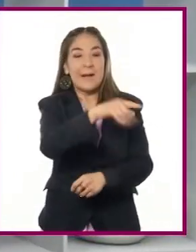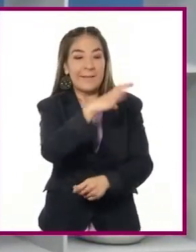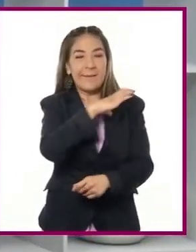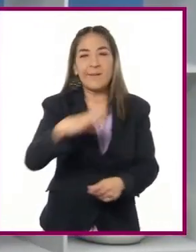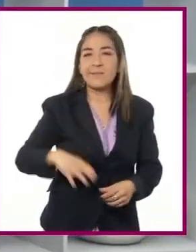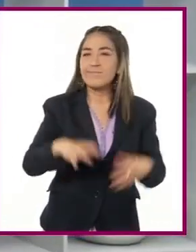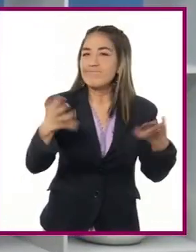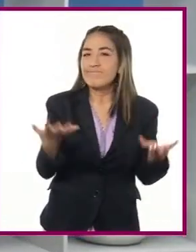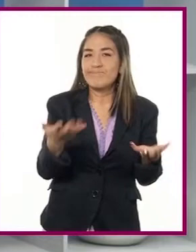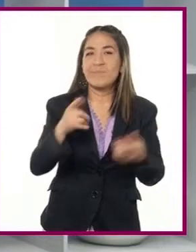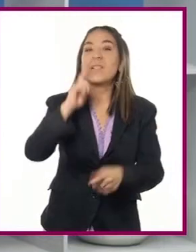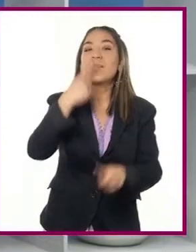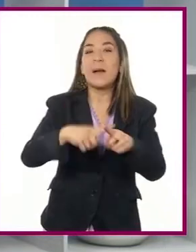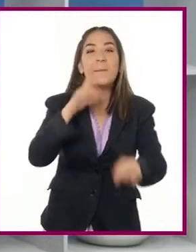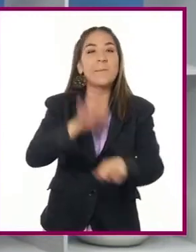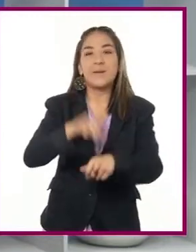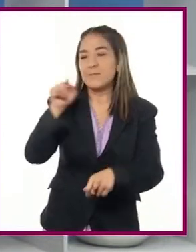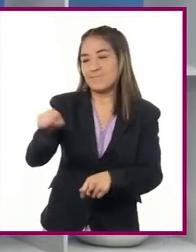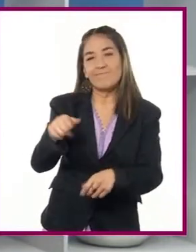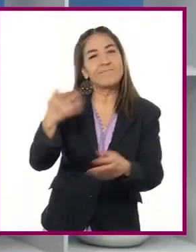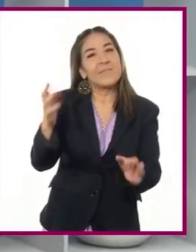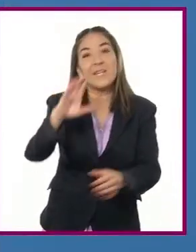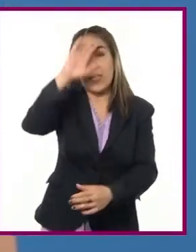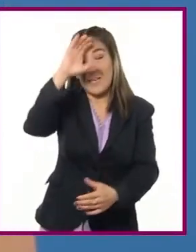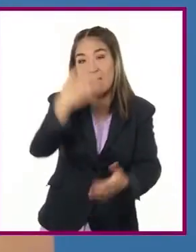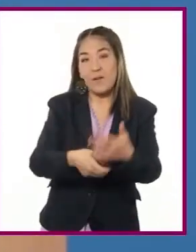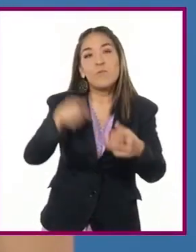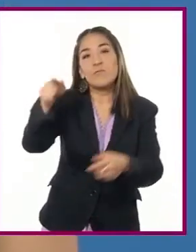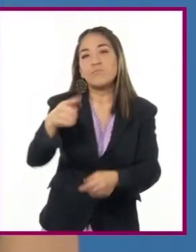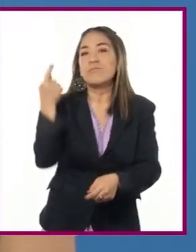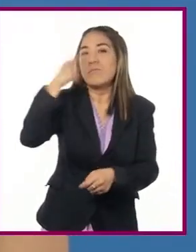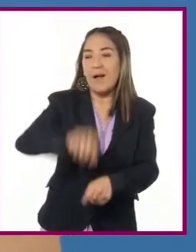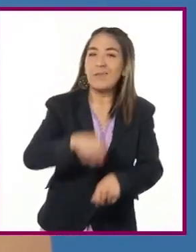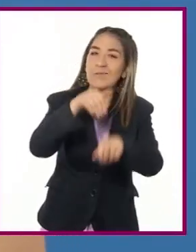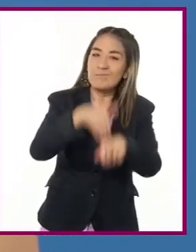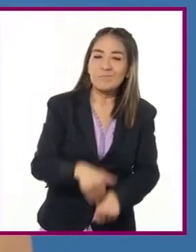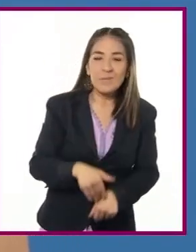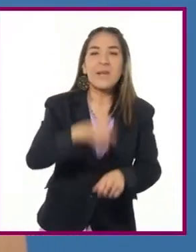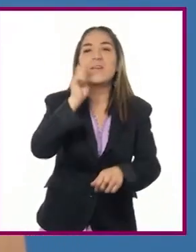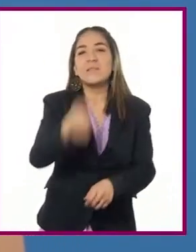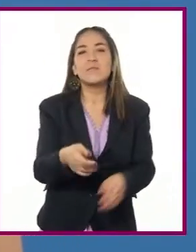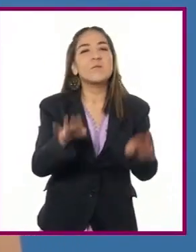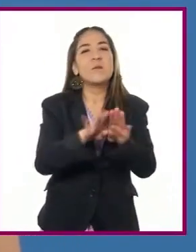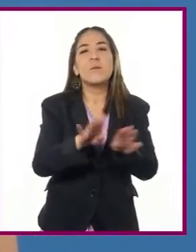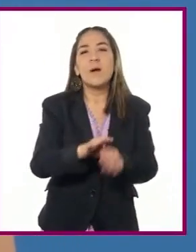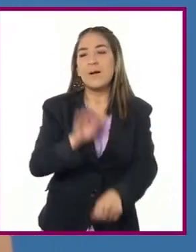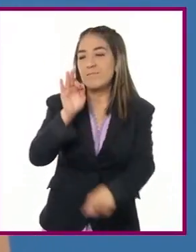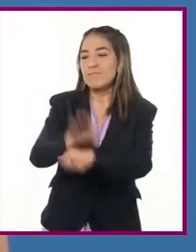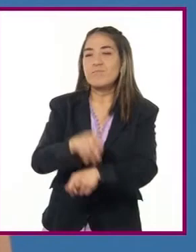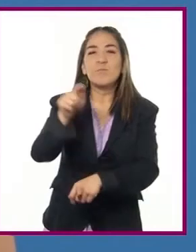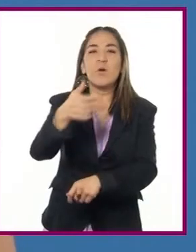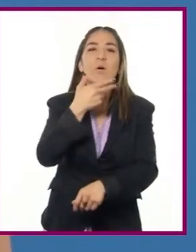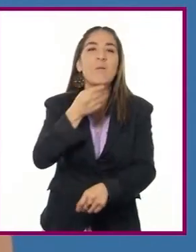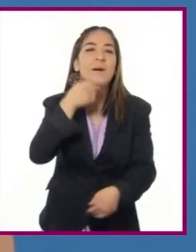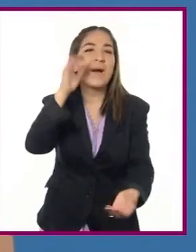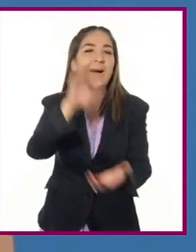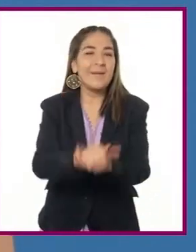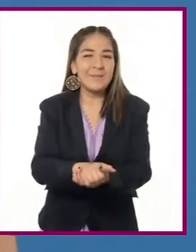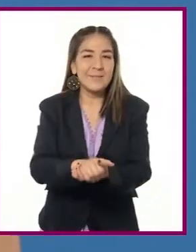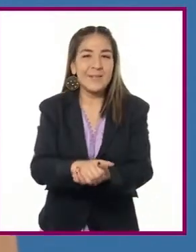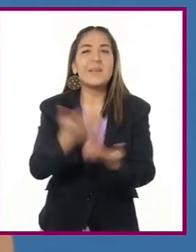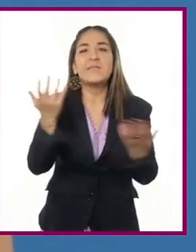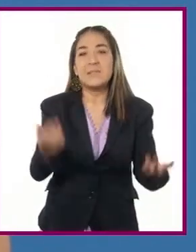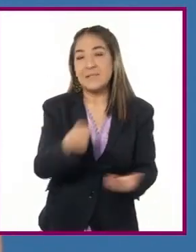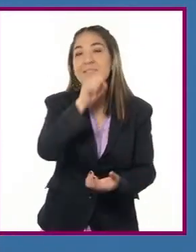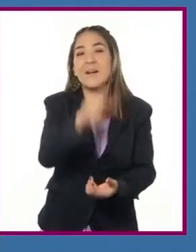los candidatos que les indicara la Iglesia Católica, que sería como darles doble voto a los hombres casados, y